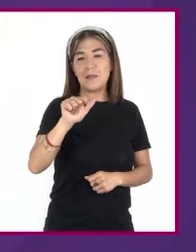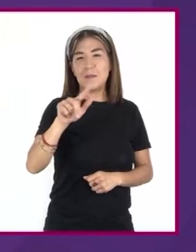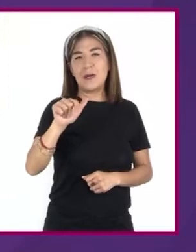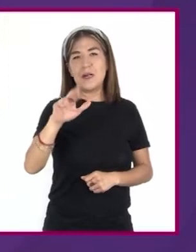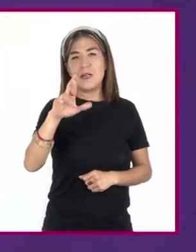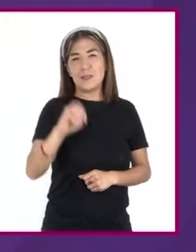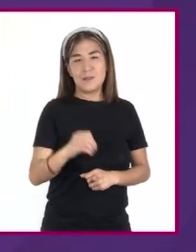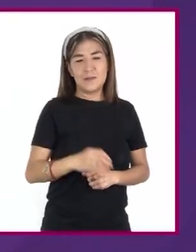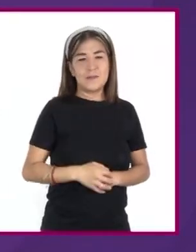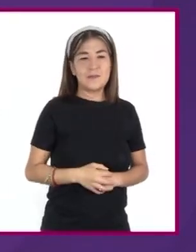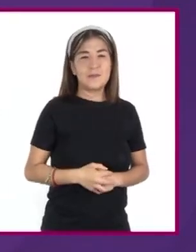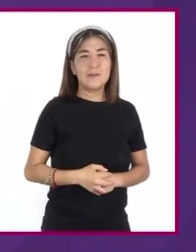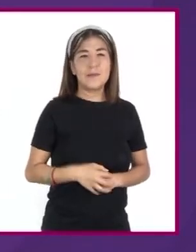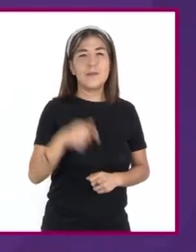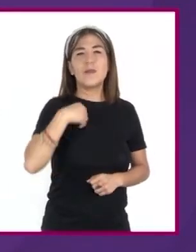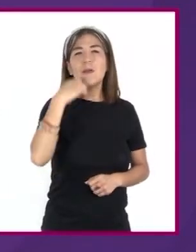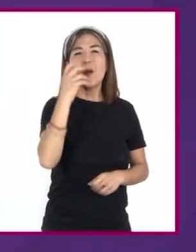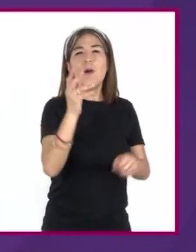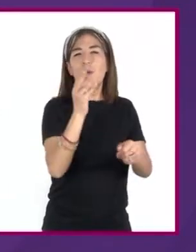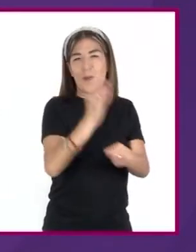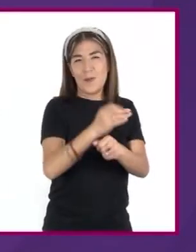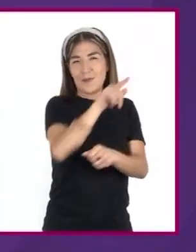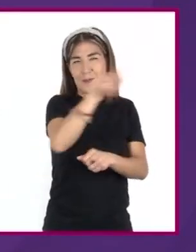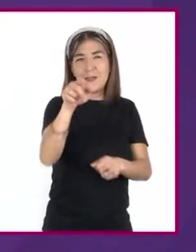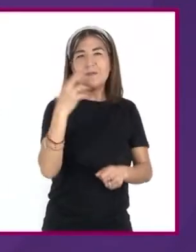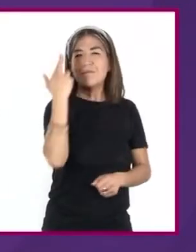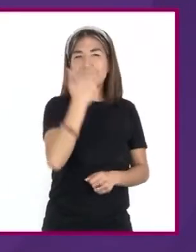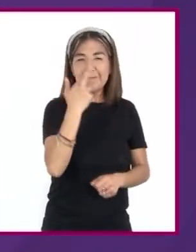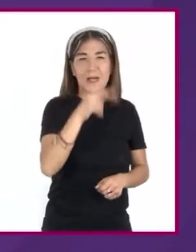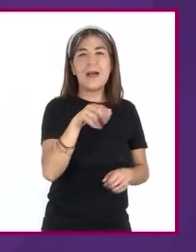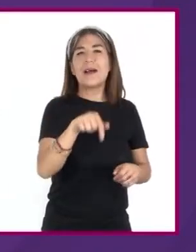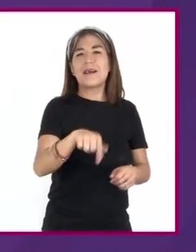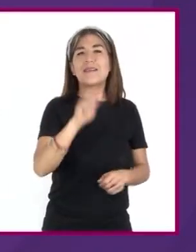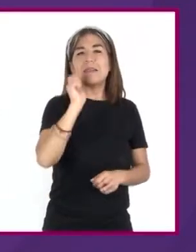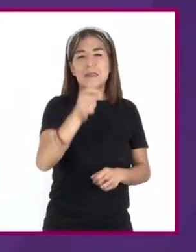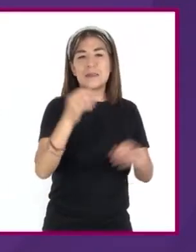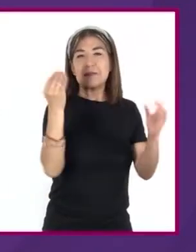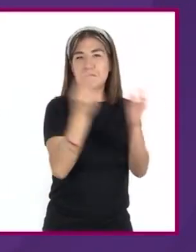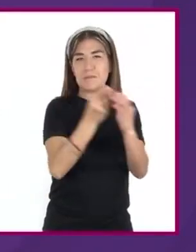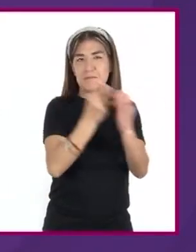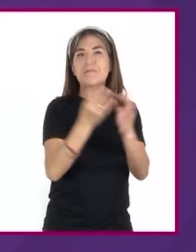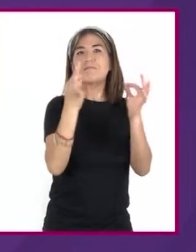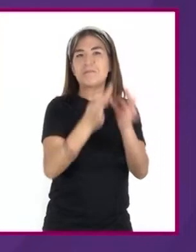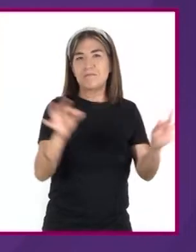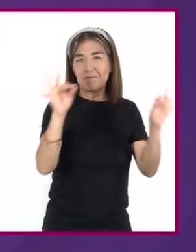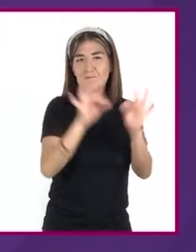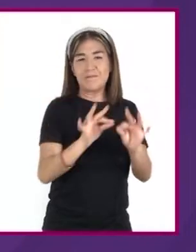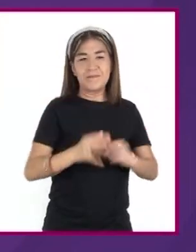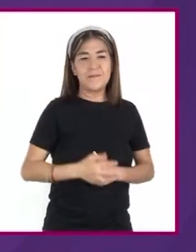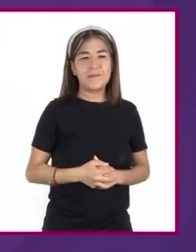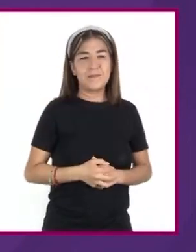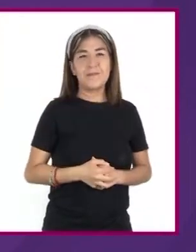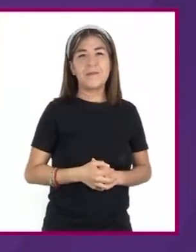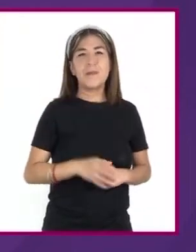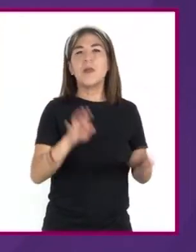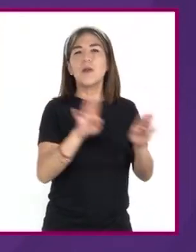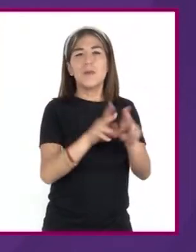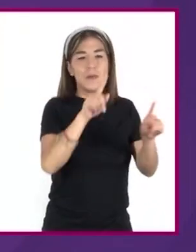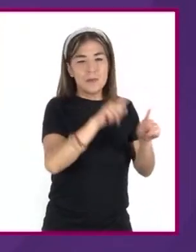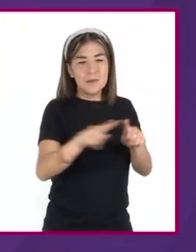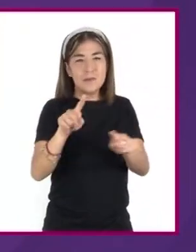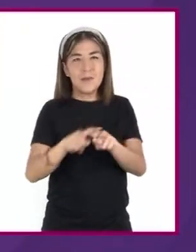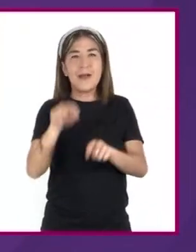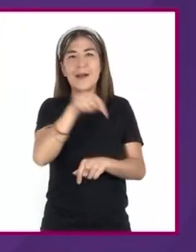Calderón y quiero repasar con ustedes en esta ocasión un tema muy importante: los modelos en la